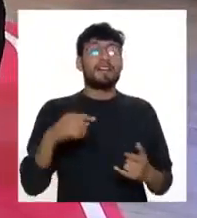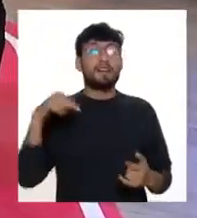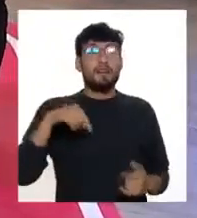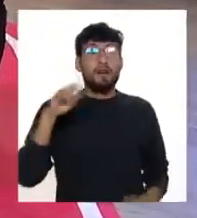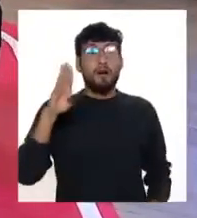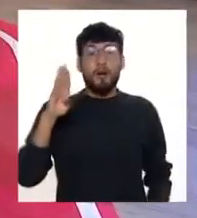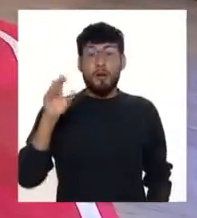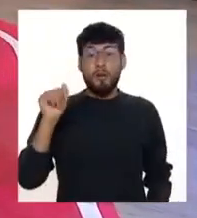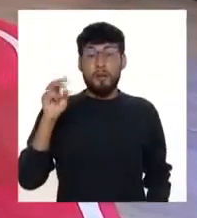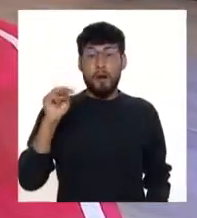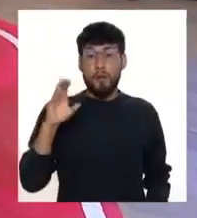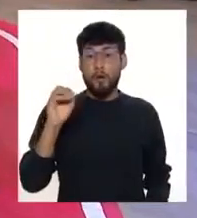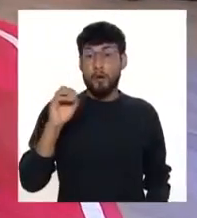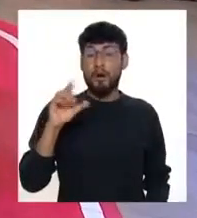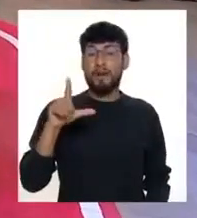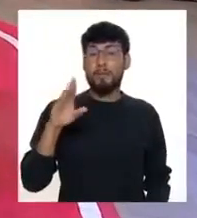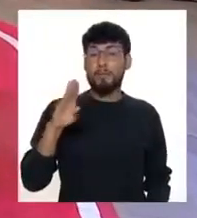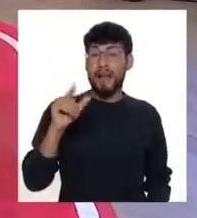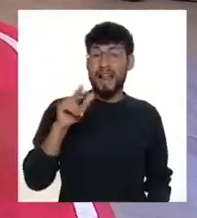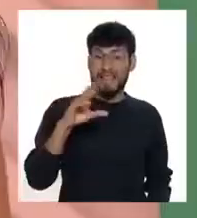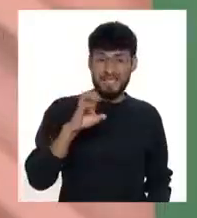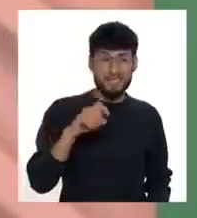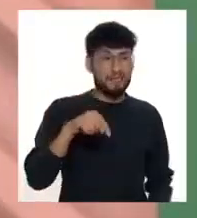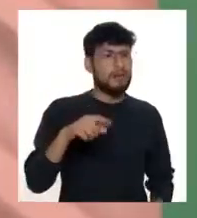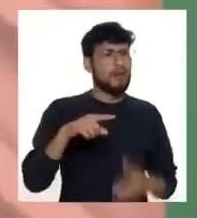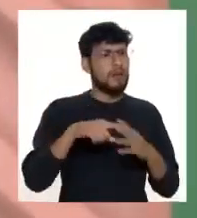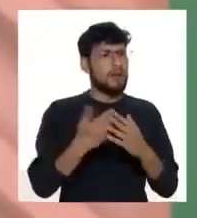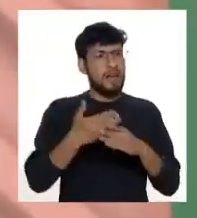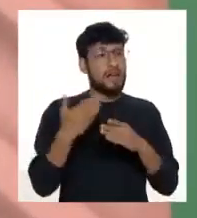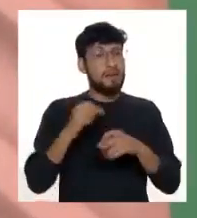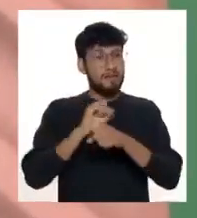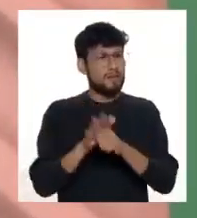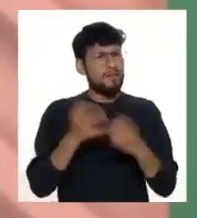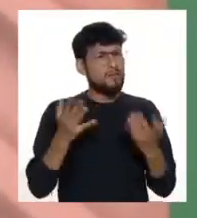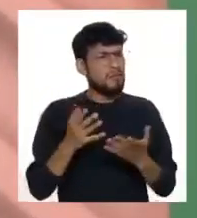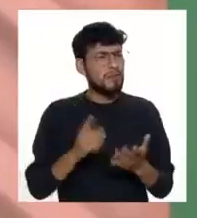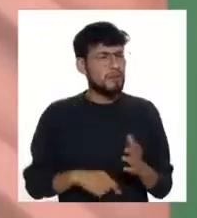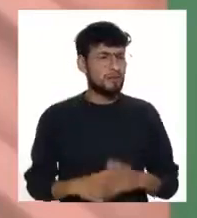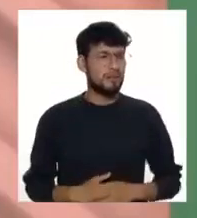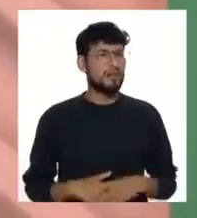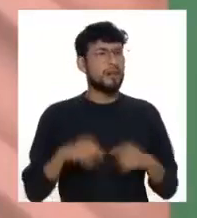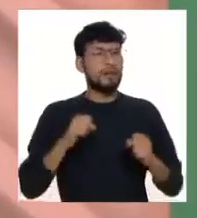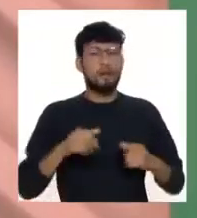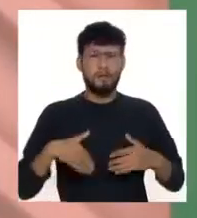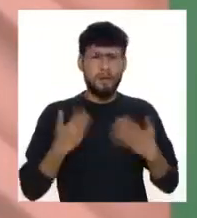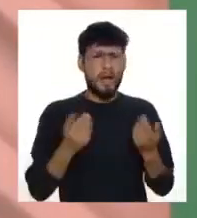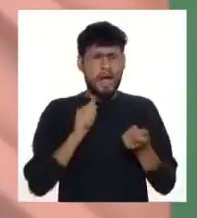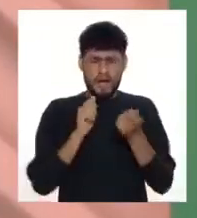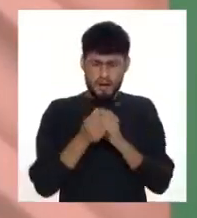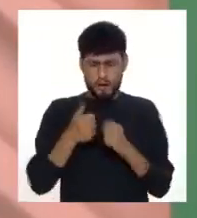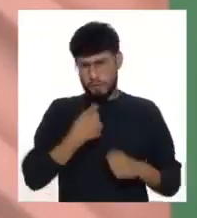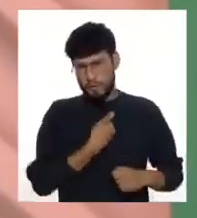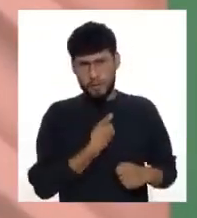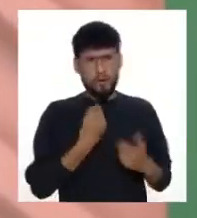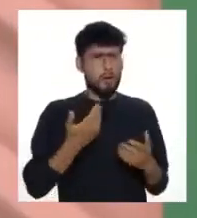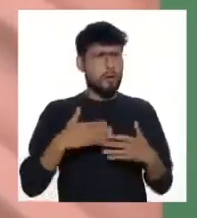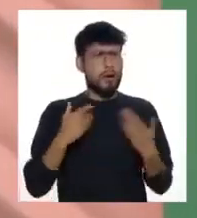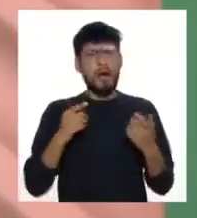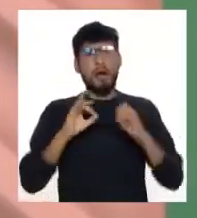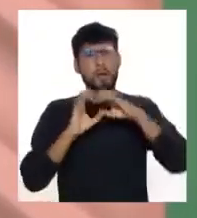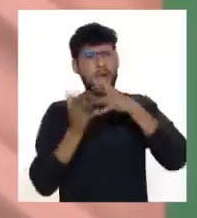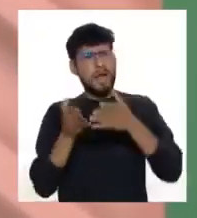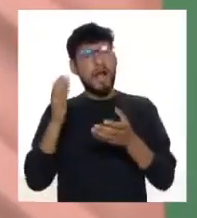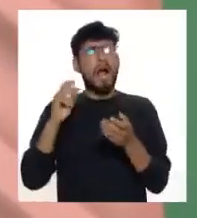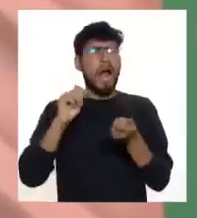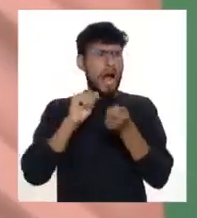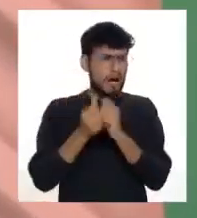bance nace un poco antes de la pandemia en realidad buscando hacer cambios propios para mí misma tratando de cuidar el planeta